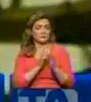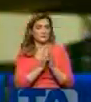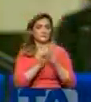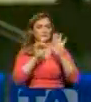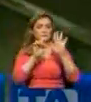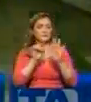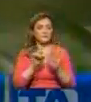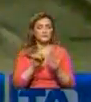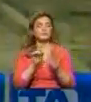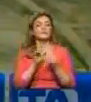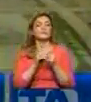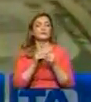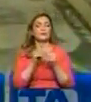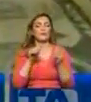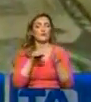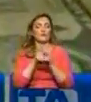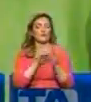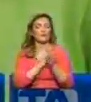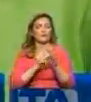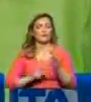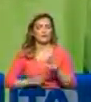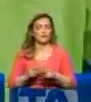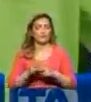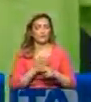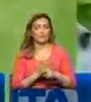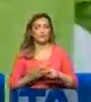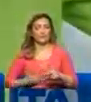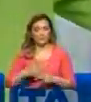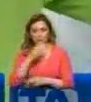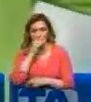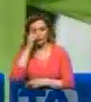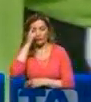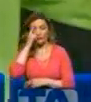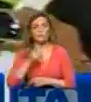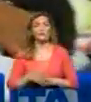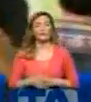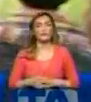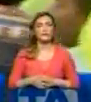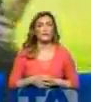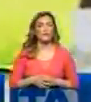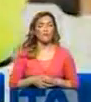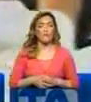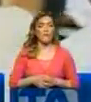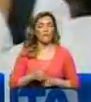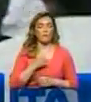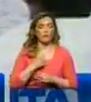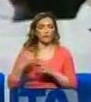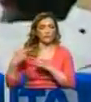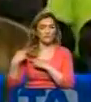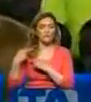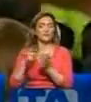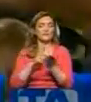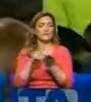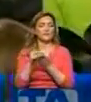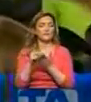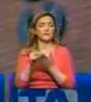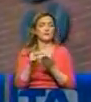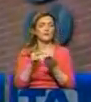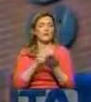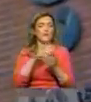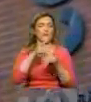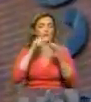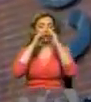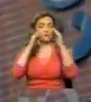de $6,000 a la cuenta personal del expresidente Rafael Correa y que entre sus funciones, además, canceló cuentas de arriendo